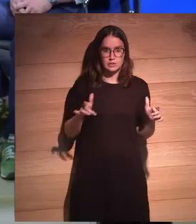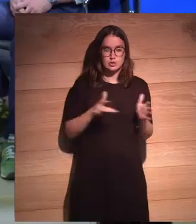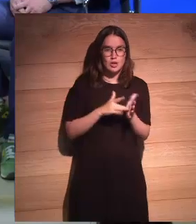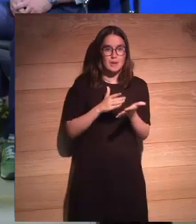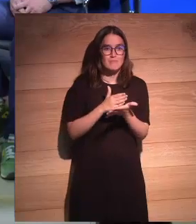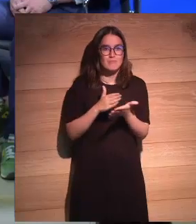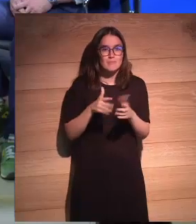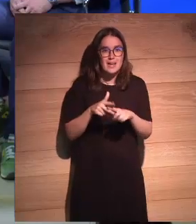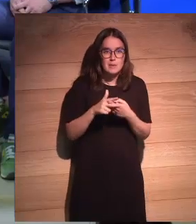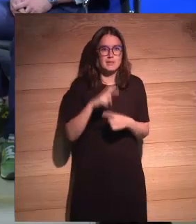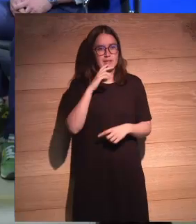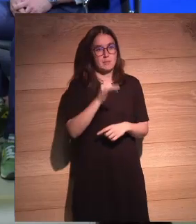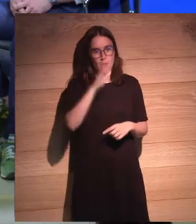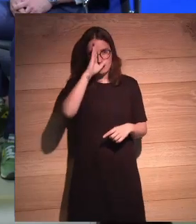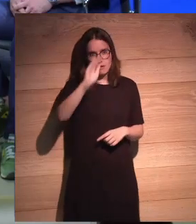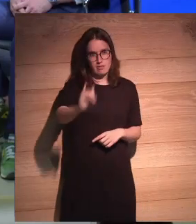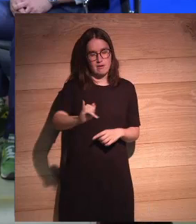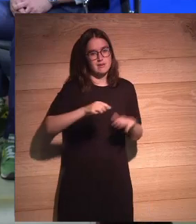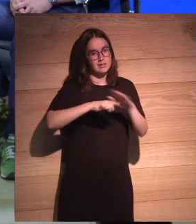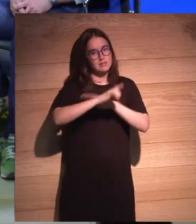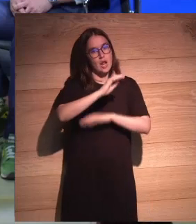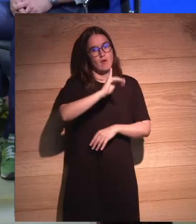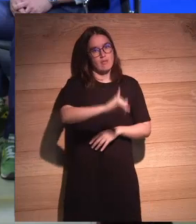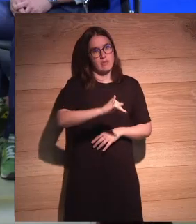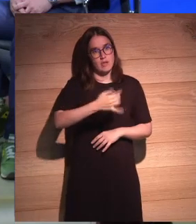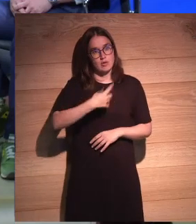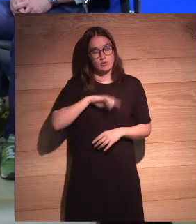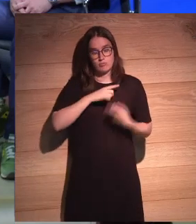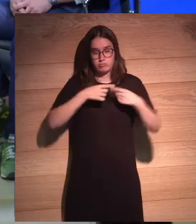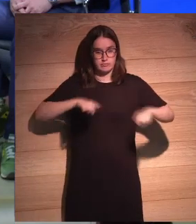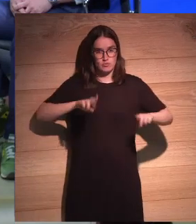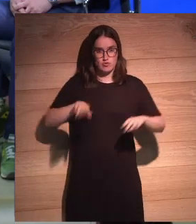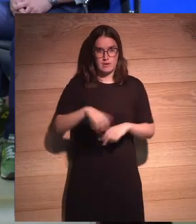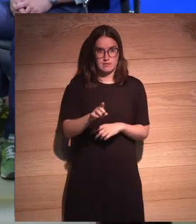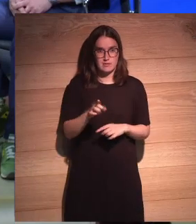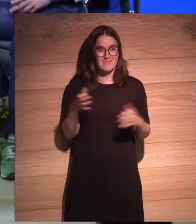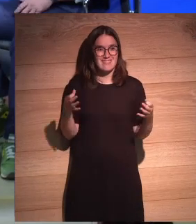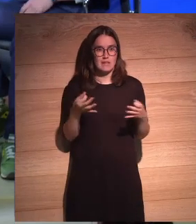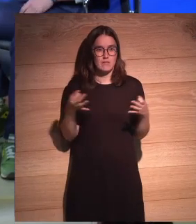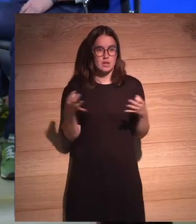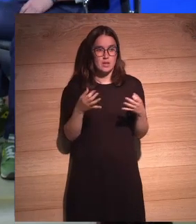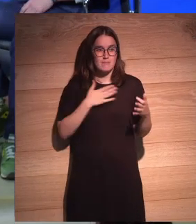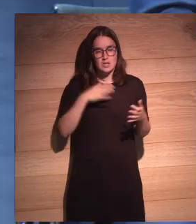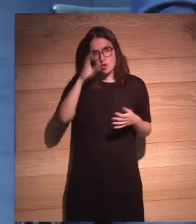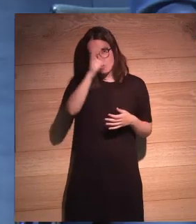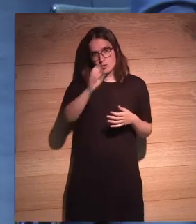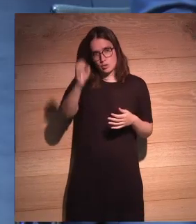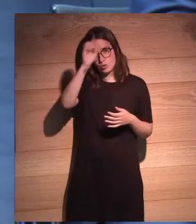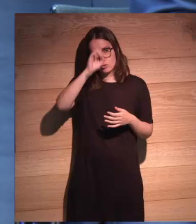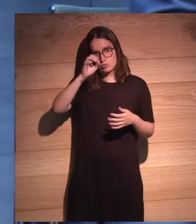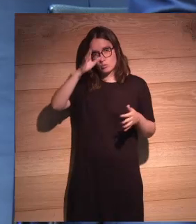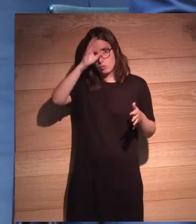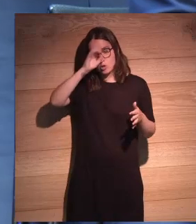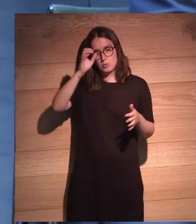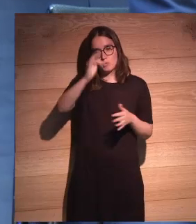lleguen los canales, pero la inteligencia está allí y el desarrollo está allí y no somos muy diferentes, ¿eh? Y hay que ser, mi opinión es una